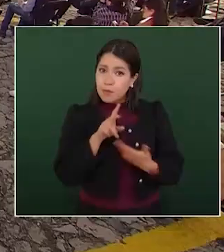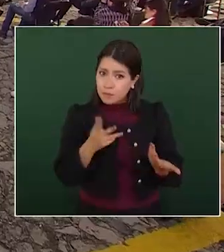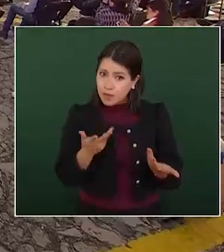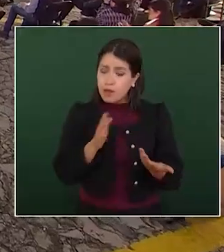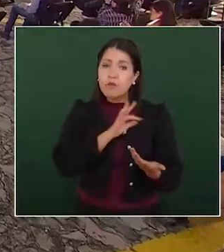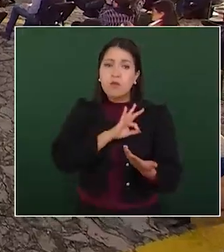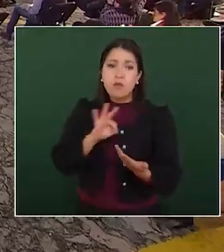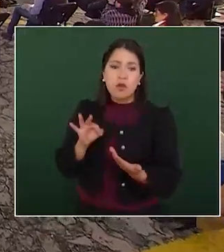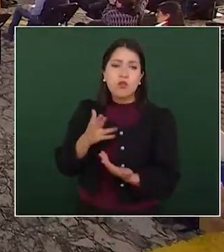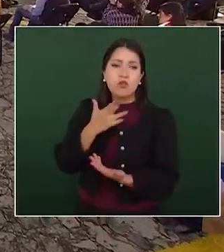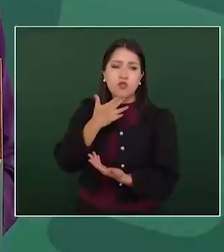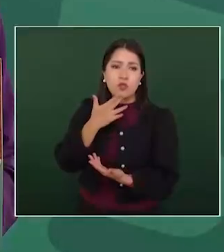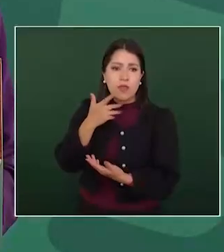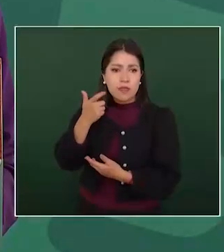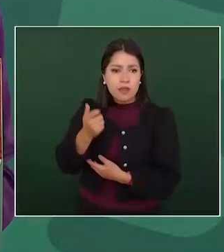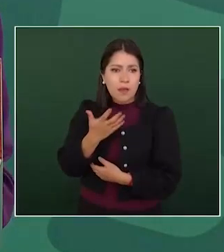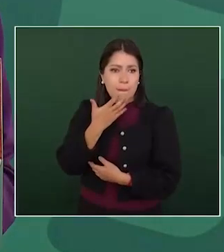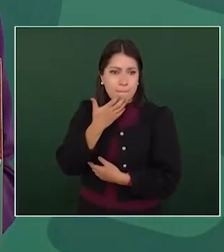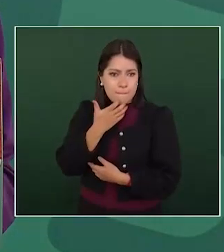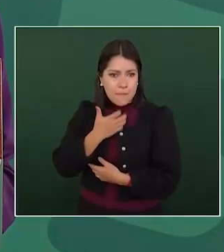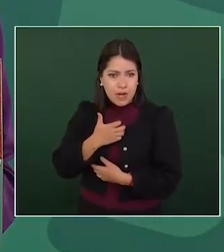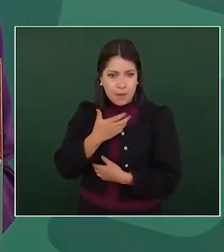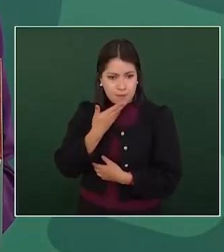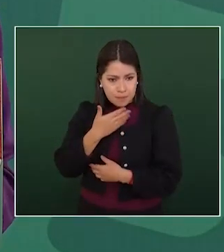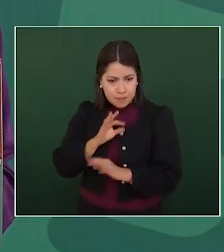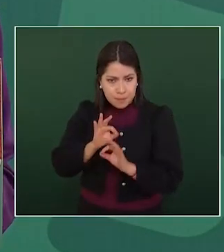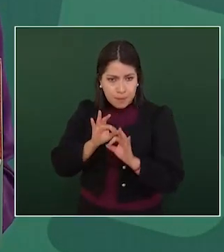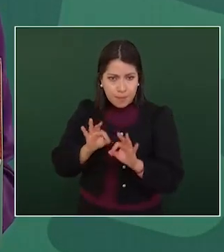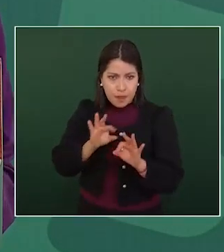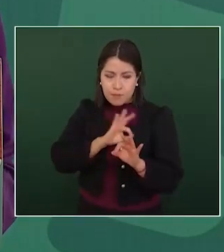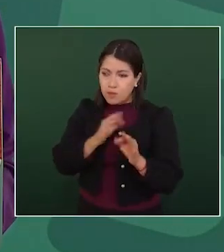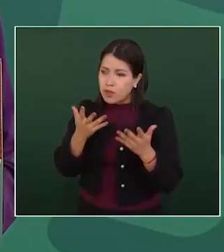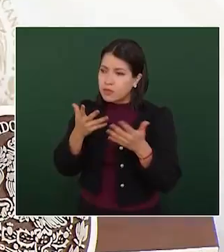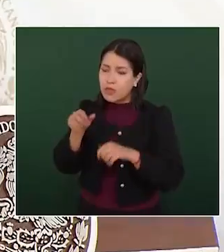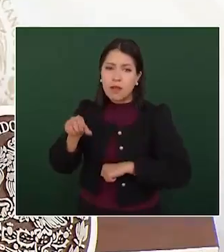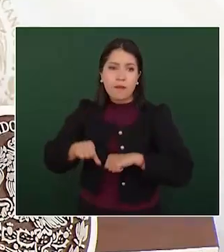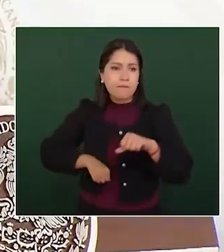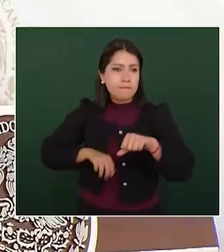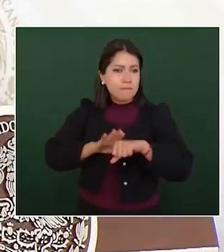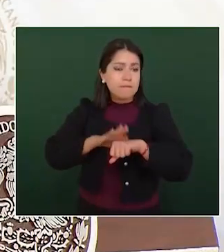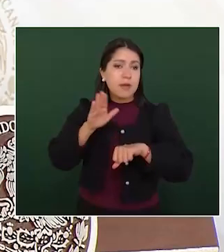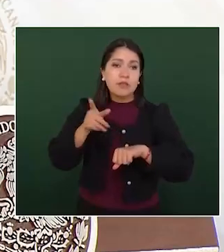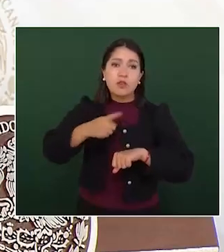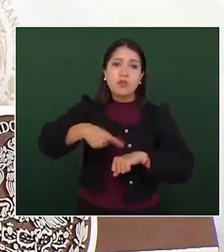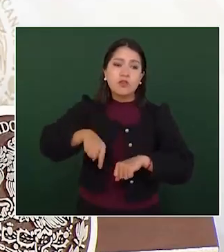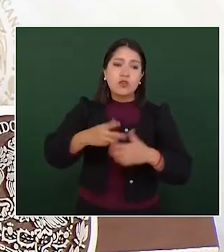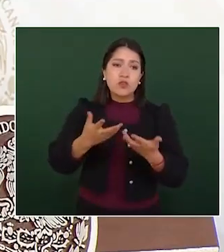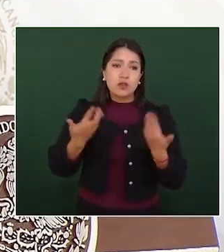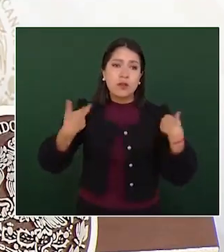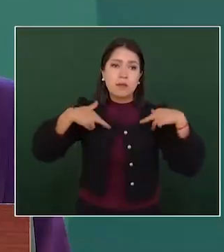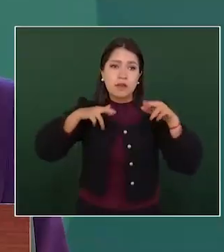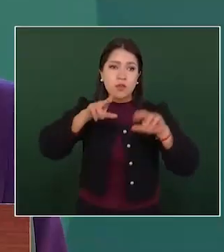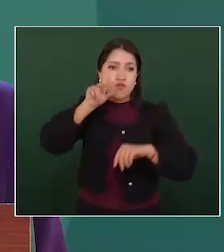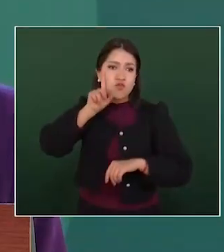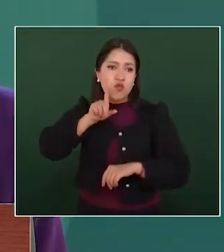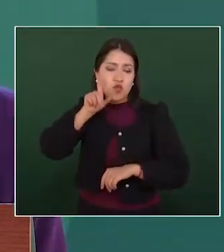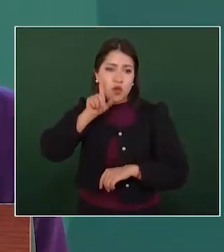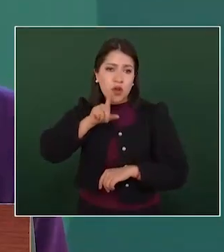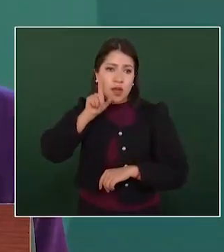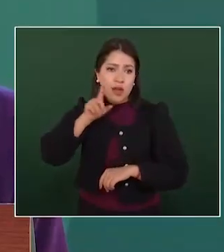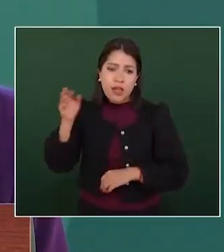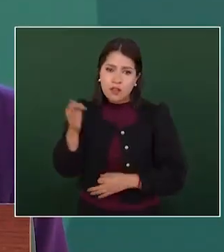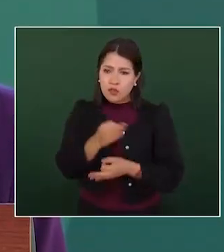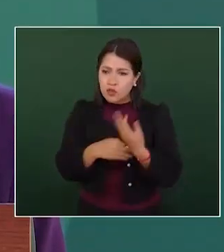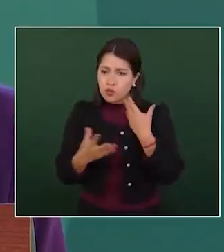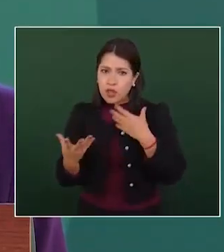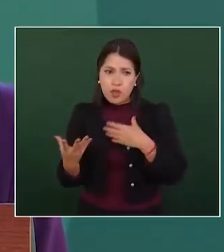y alcancen para más. Venimos a darle voz a las que no la tenían, a escucharlas a todas, a incluir a